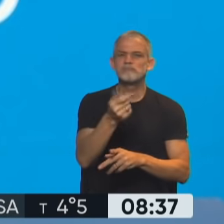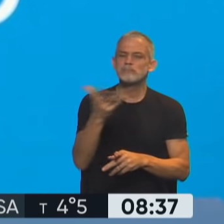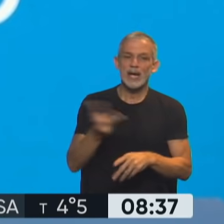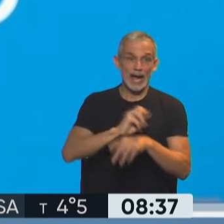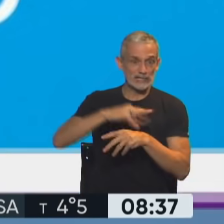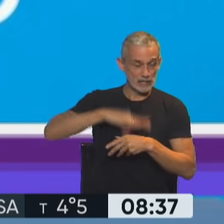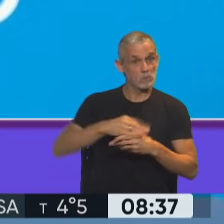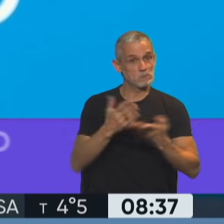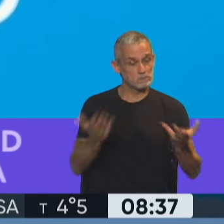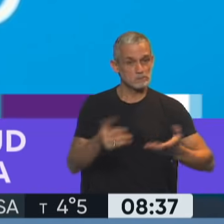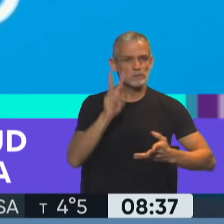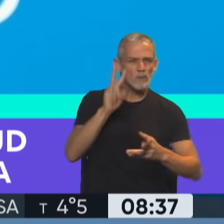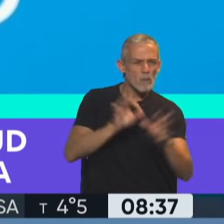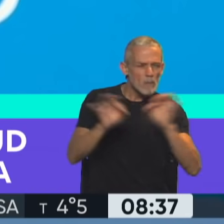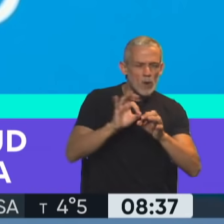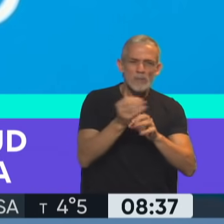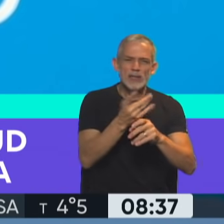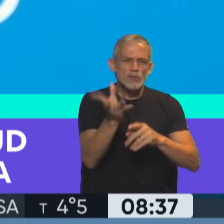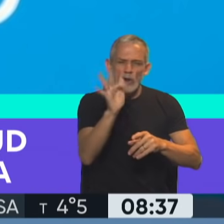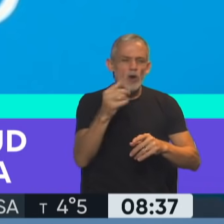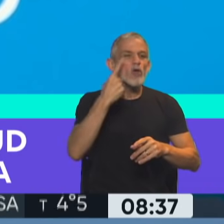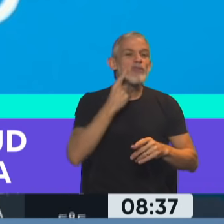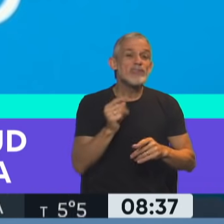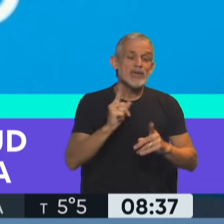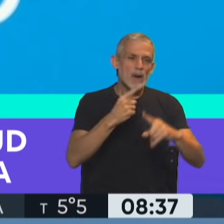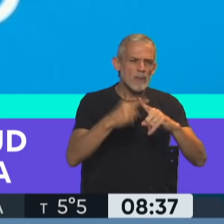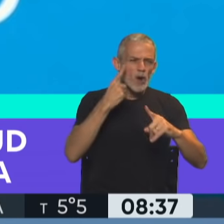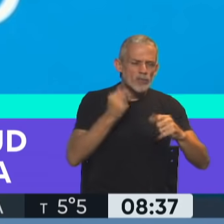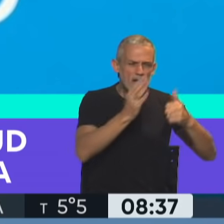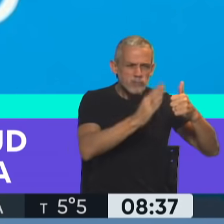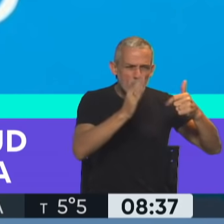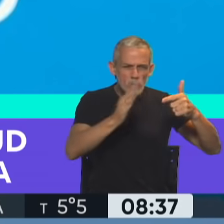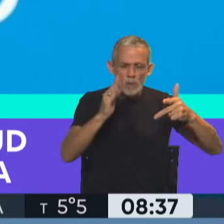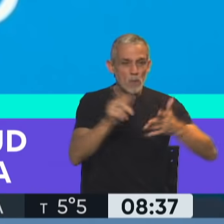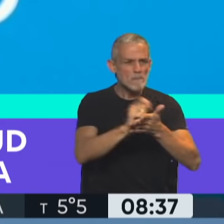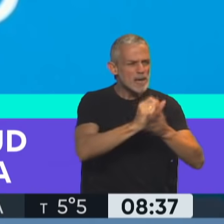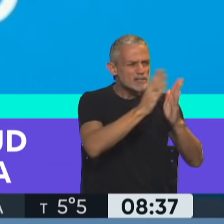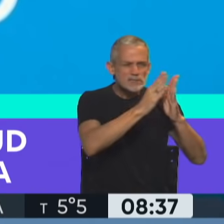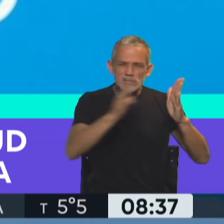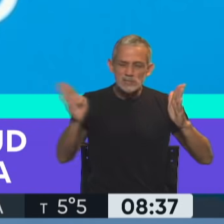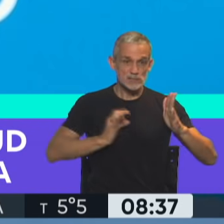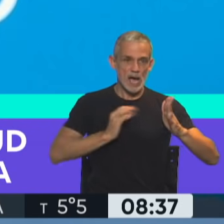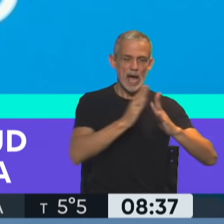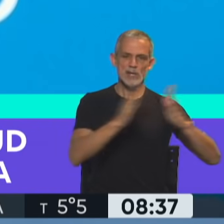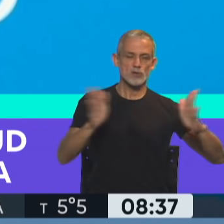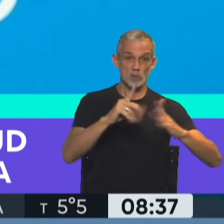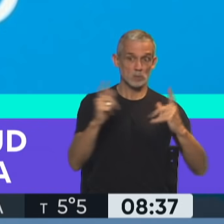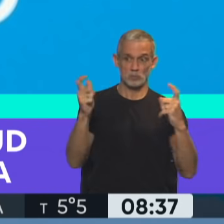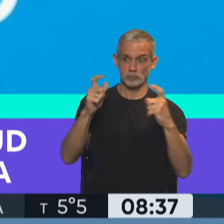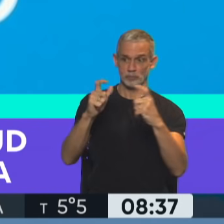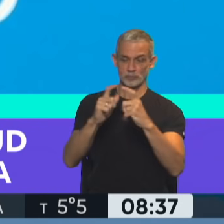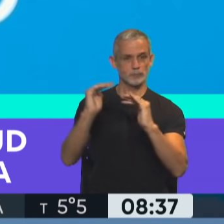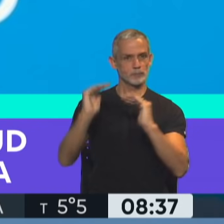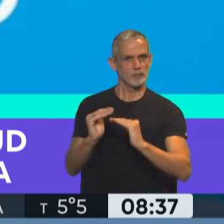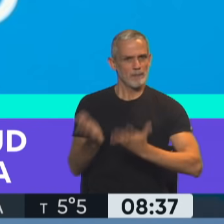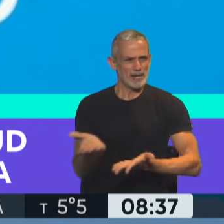casos. Cuando vemos el promedio diario de casos de los últimos meses durante el año, estamos en el momento más bajo.